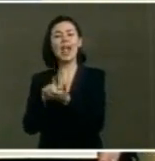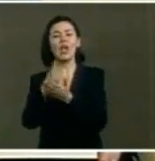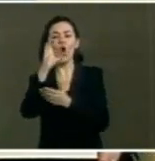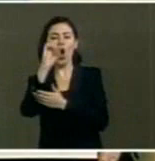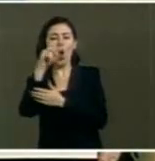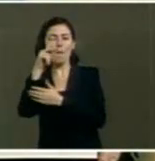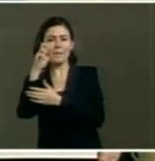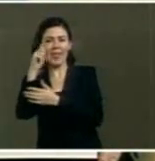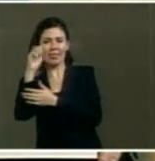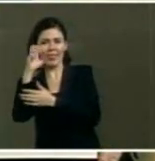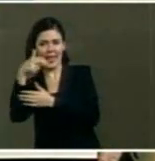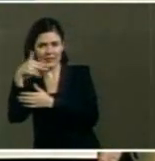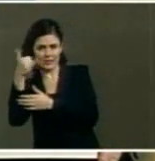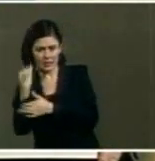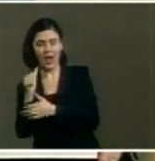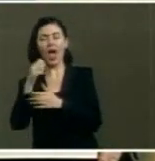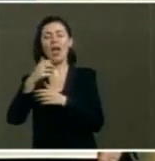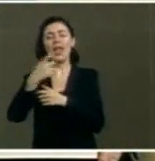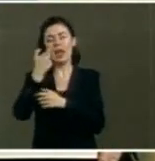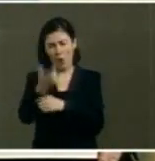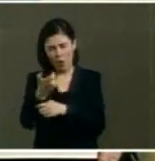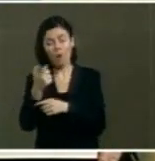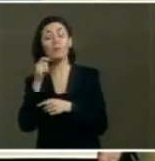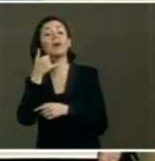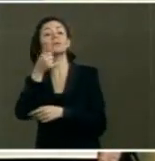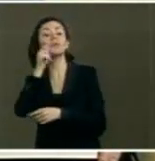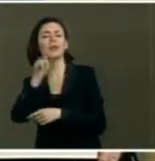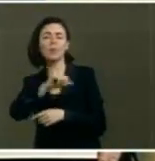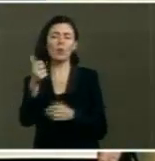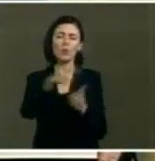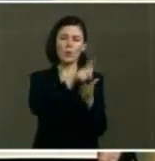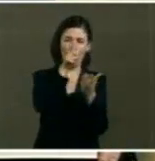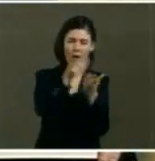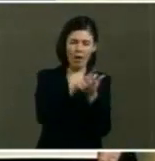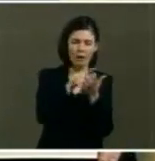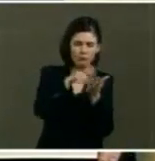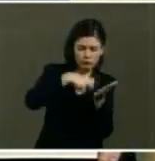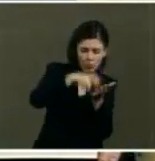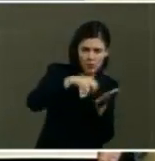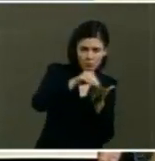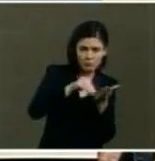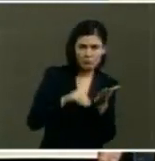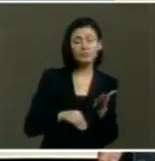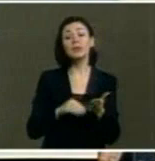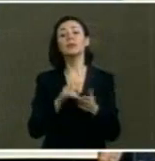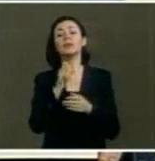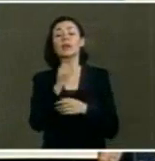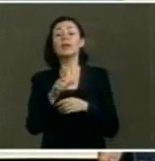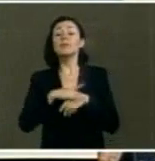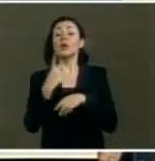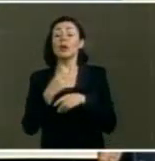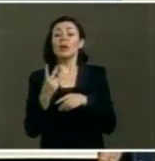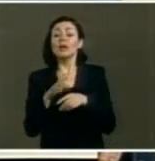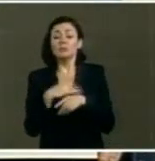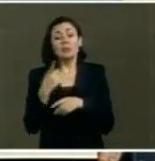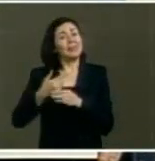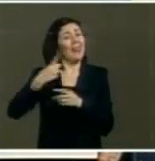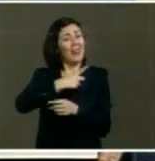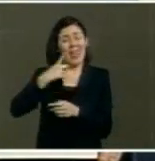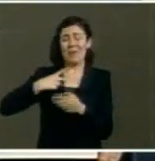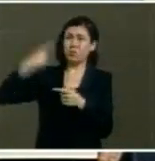de Acciones Colectivas. Se trata de reformas que se necesitaban hacer desde hace décadas,